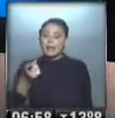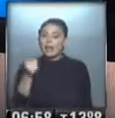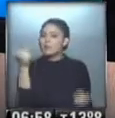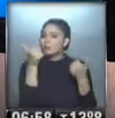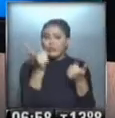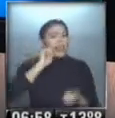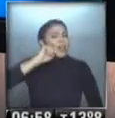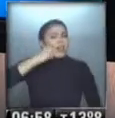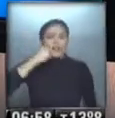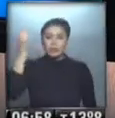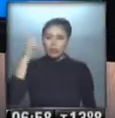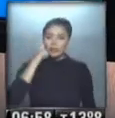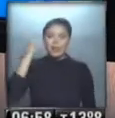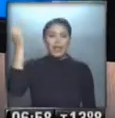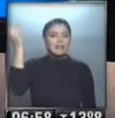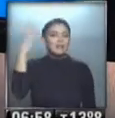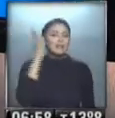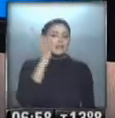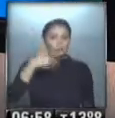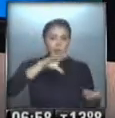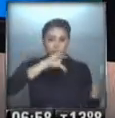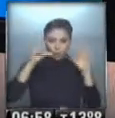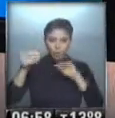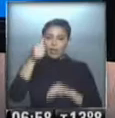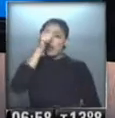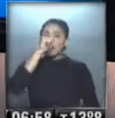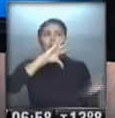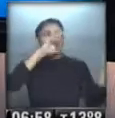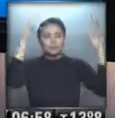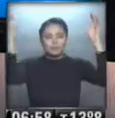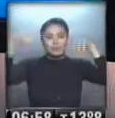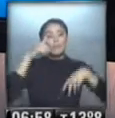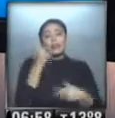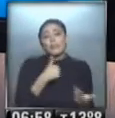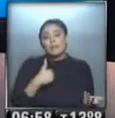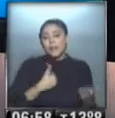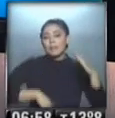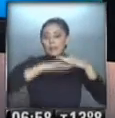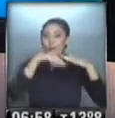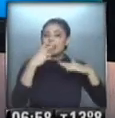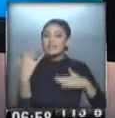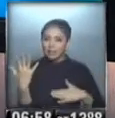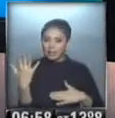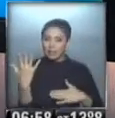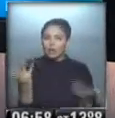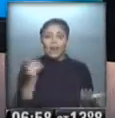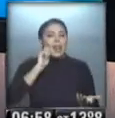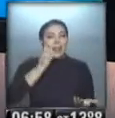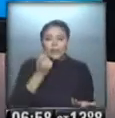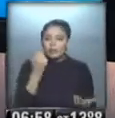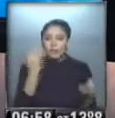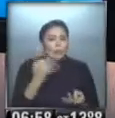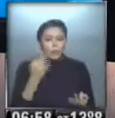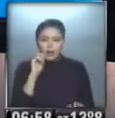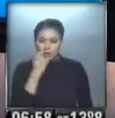todo bien, lindísimo. A la tarde aumenta la nubosidad. Domingo, tiempo inestable, Día de la Madre, 25 grados. Qué agradable, qué